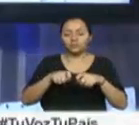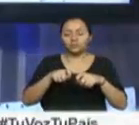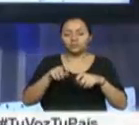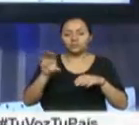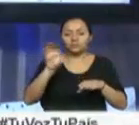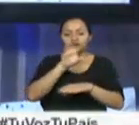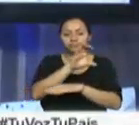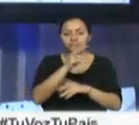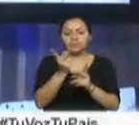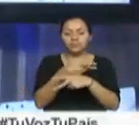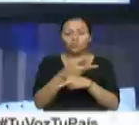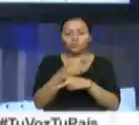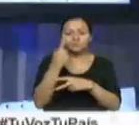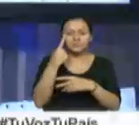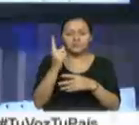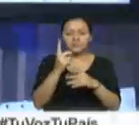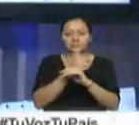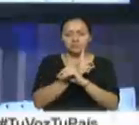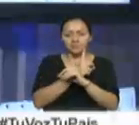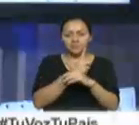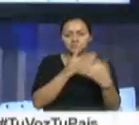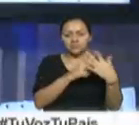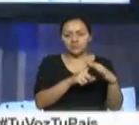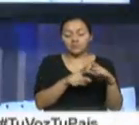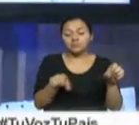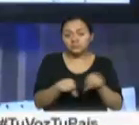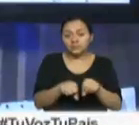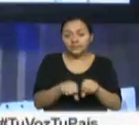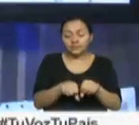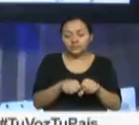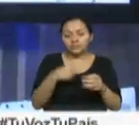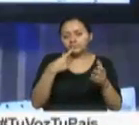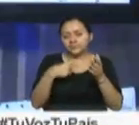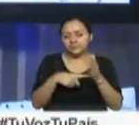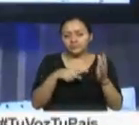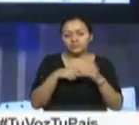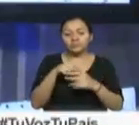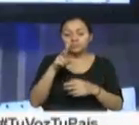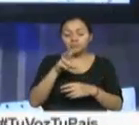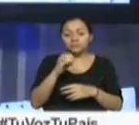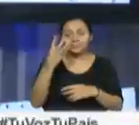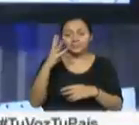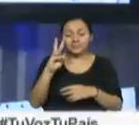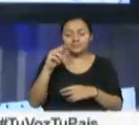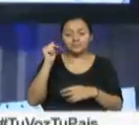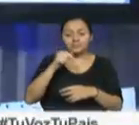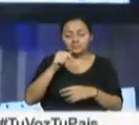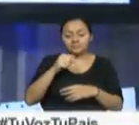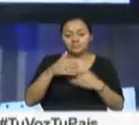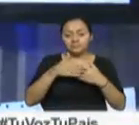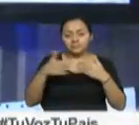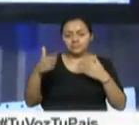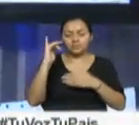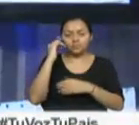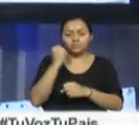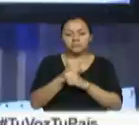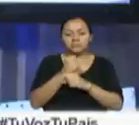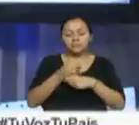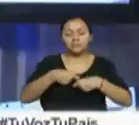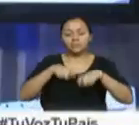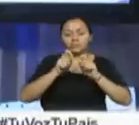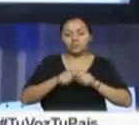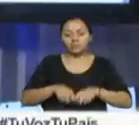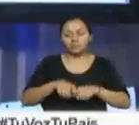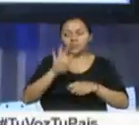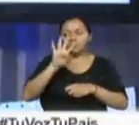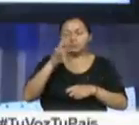sectores productivos. Uno de ellos es el de calzado. Entre el 2016 y este año, esta industria ha generado contratos por cerca